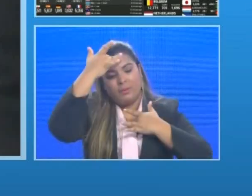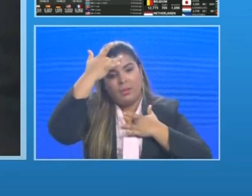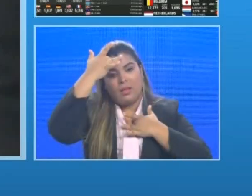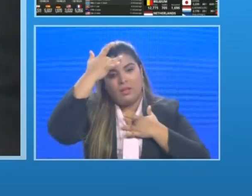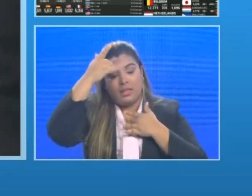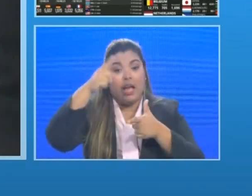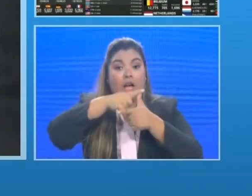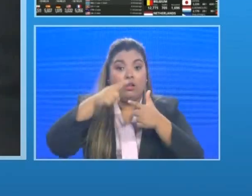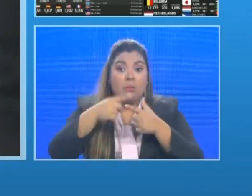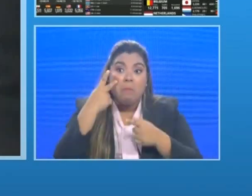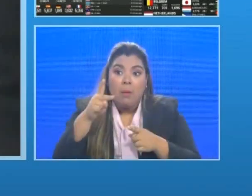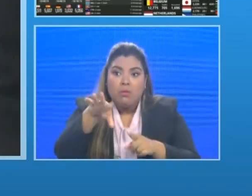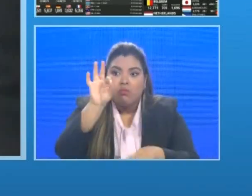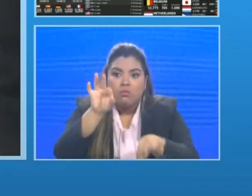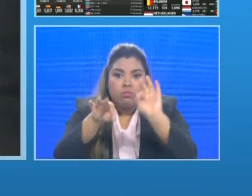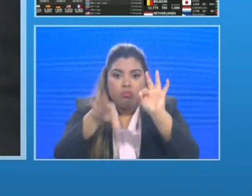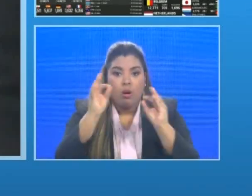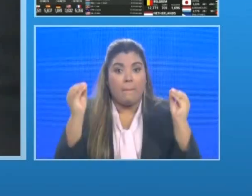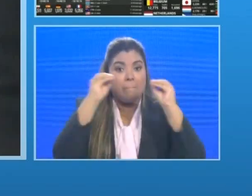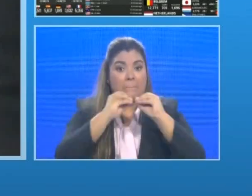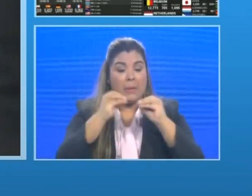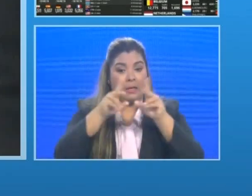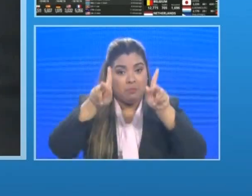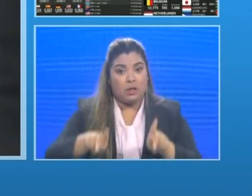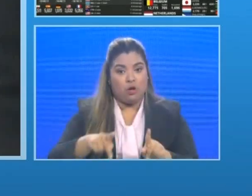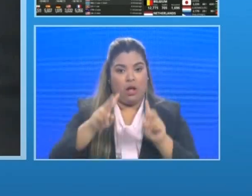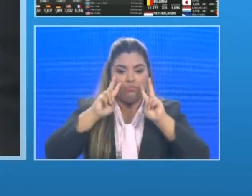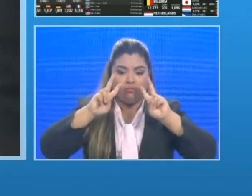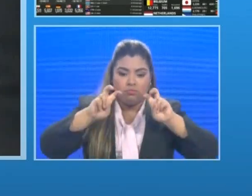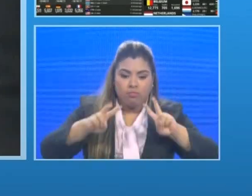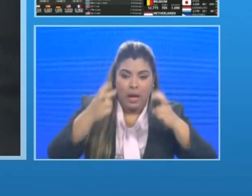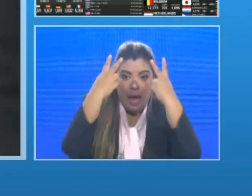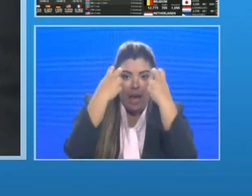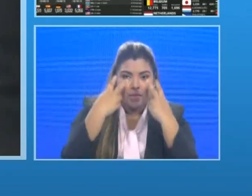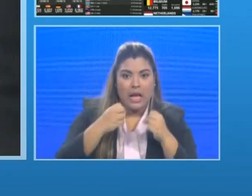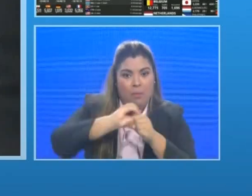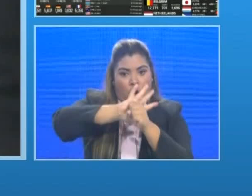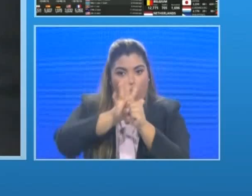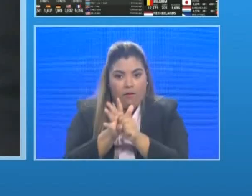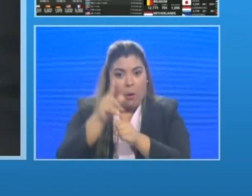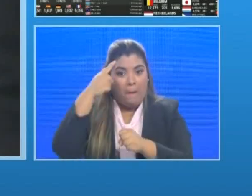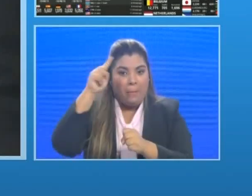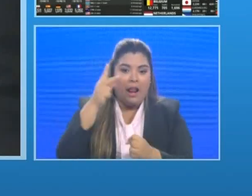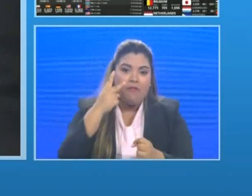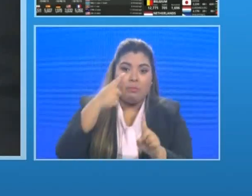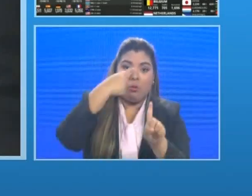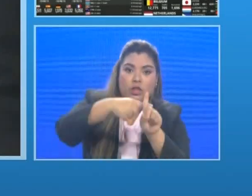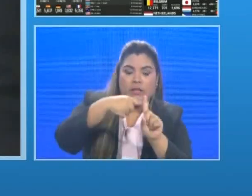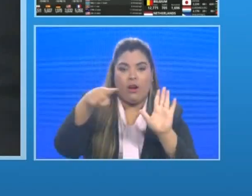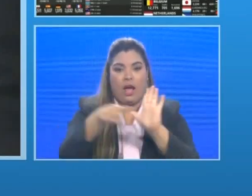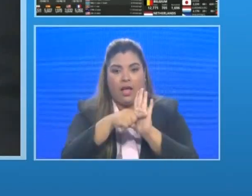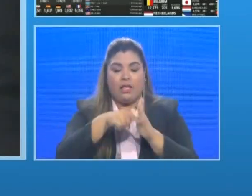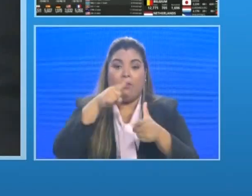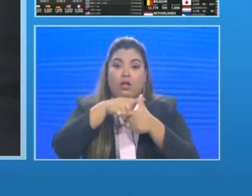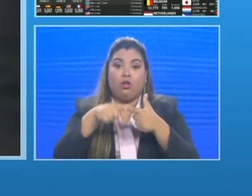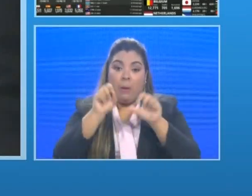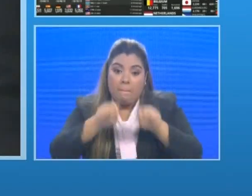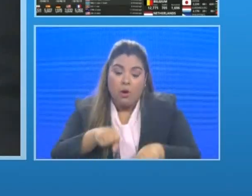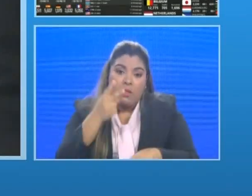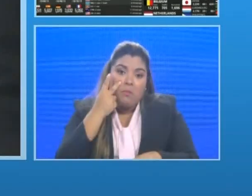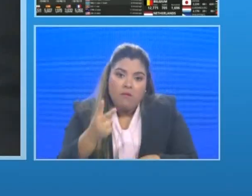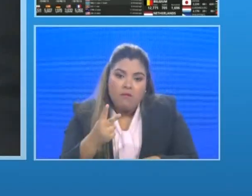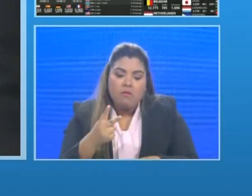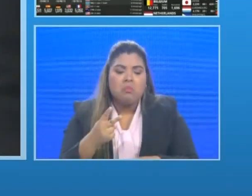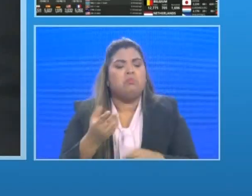diagnósticos haciendo más pruebas. Y si hacemos más pruebas, vamos a identificar más casos. Y al identificar más casos, los